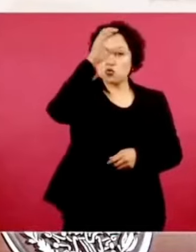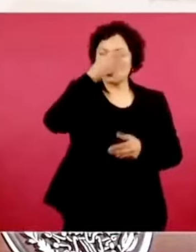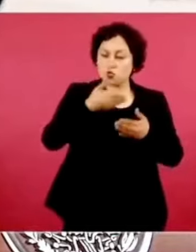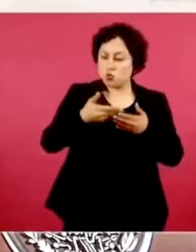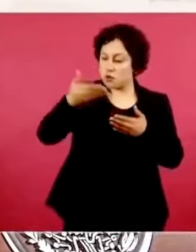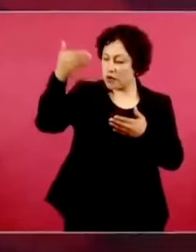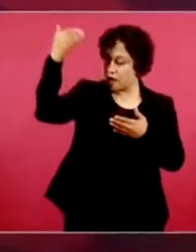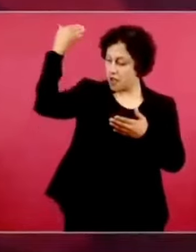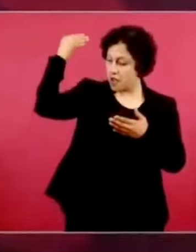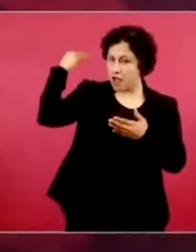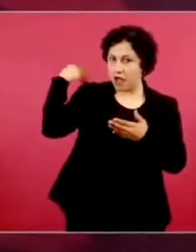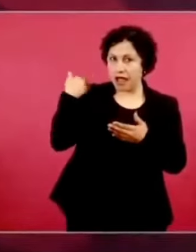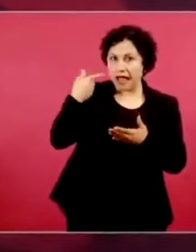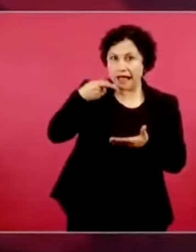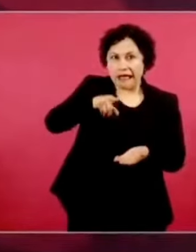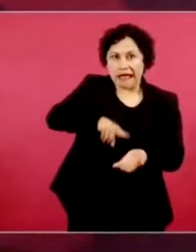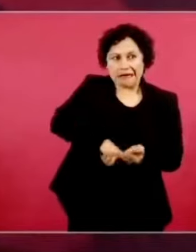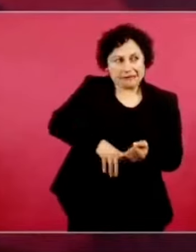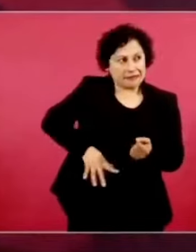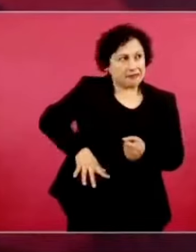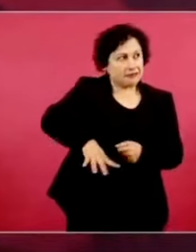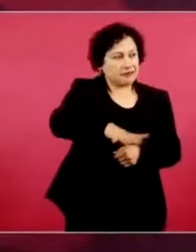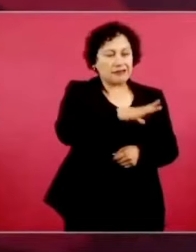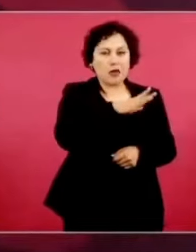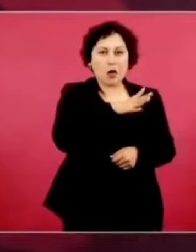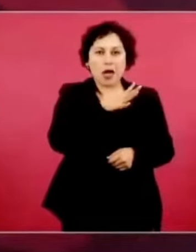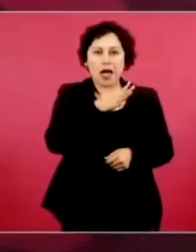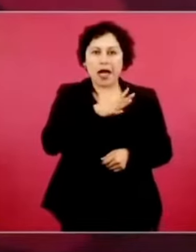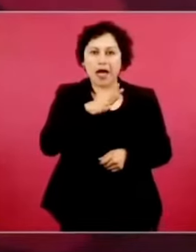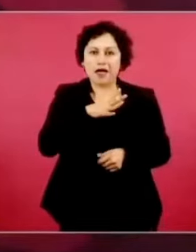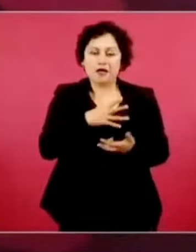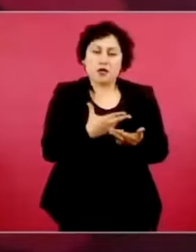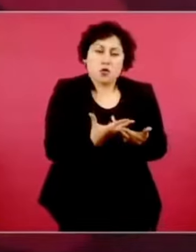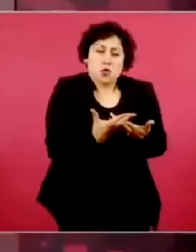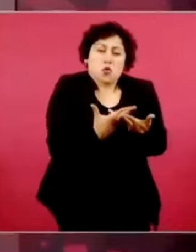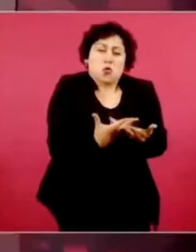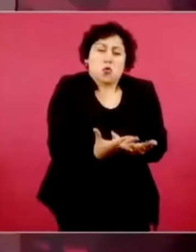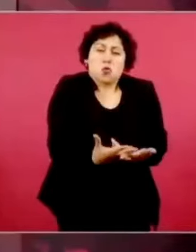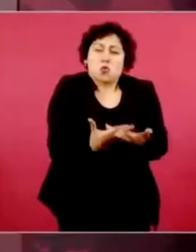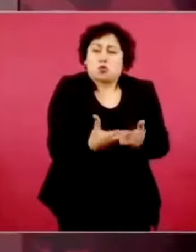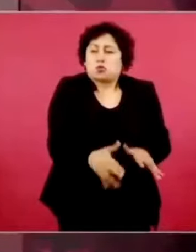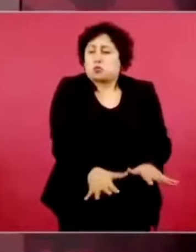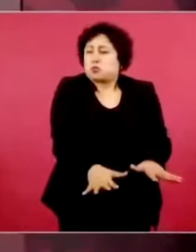que florecieron en lo que hoy es México.